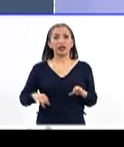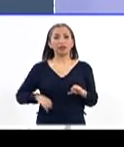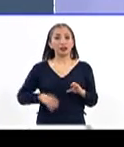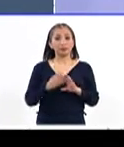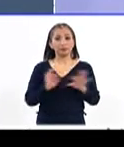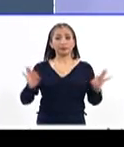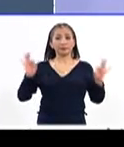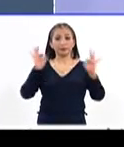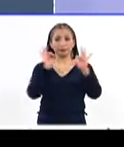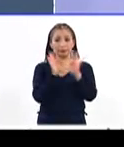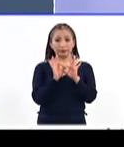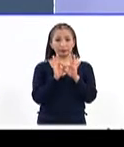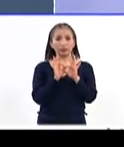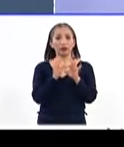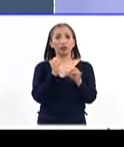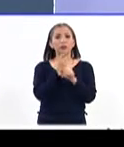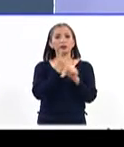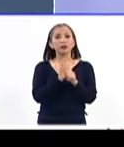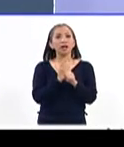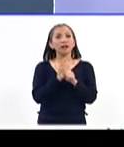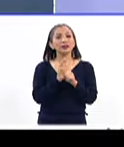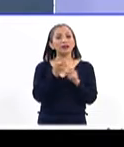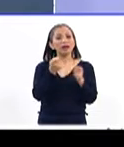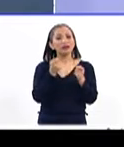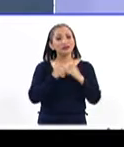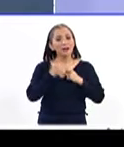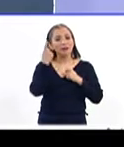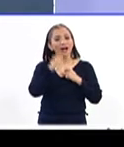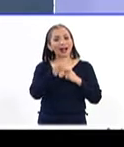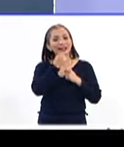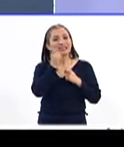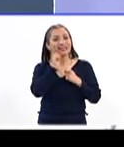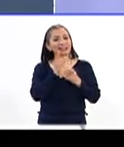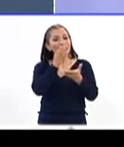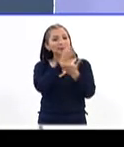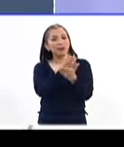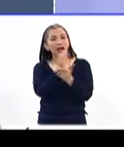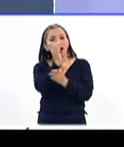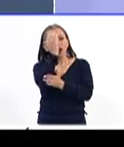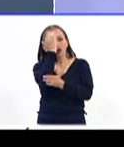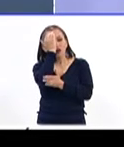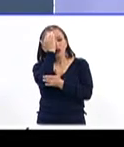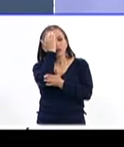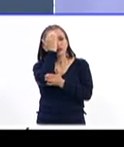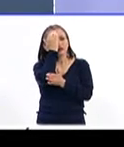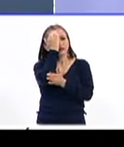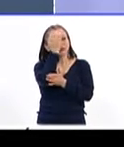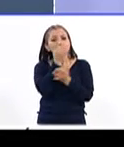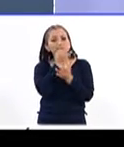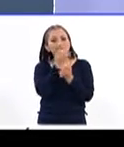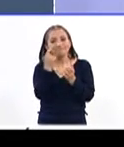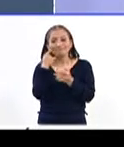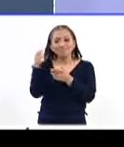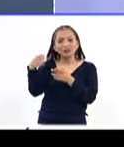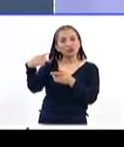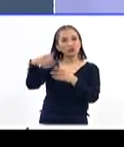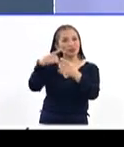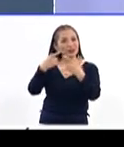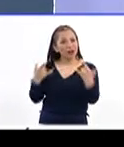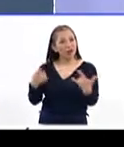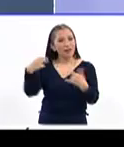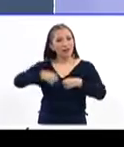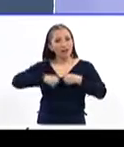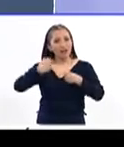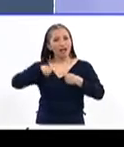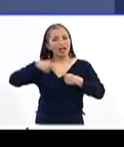y muy importante la oportunidad que nos dan de acercarnos a las niñas, darles a conocer nuestra vida,